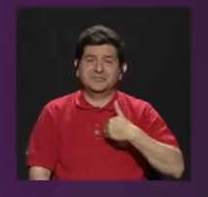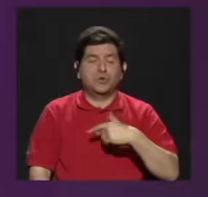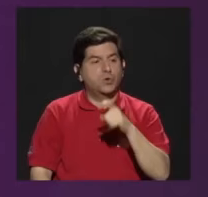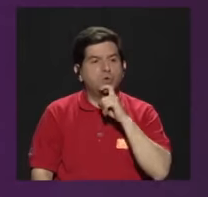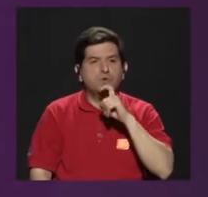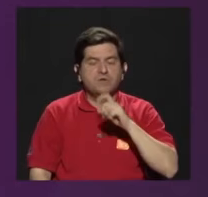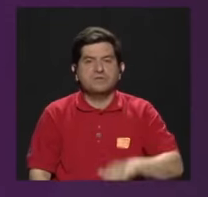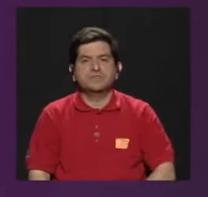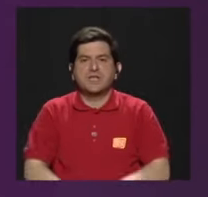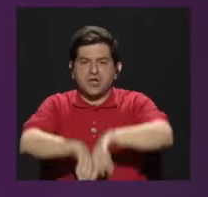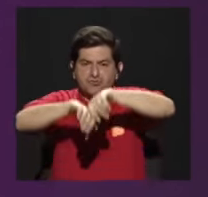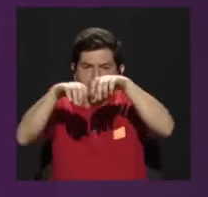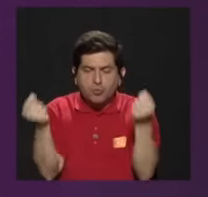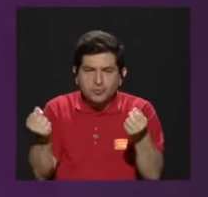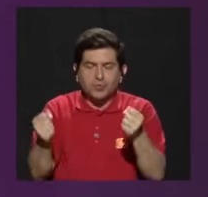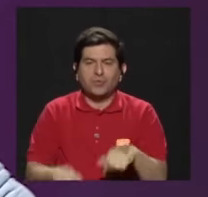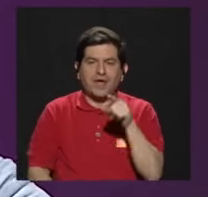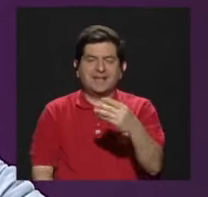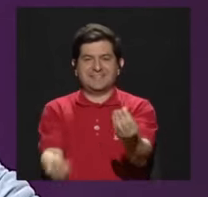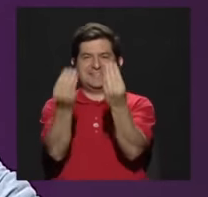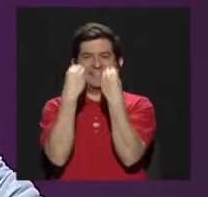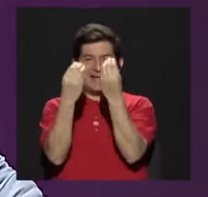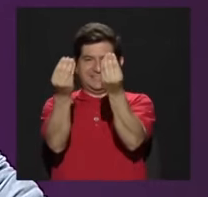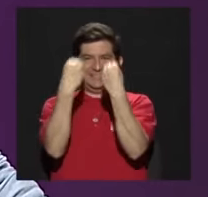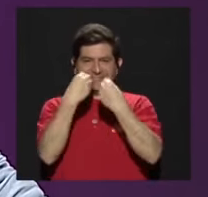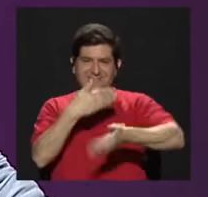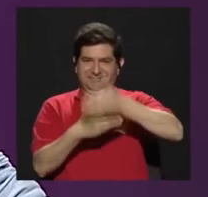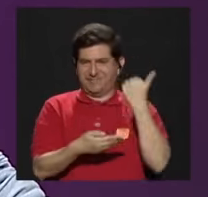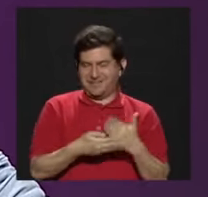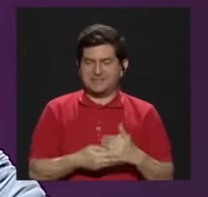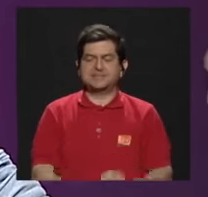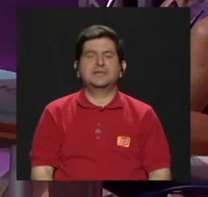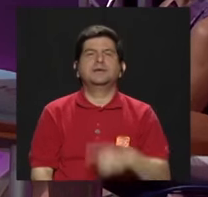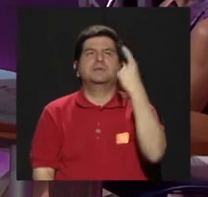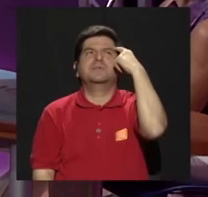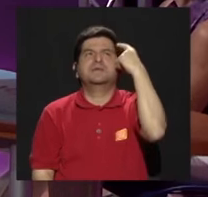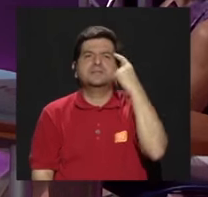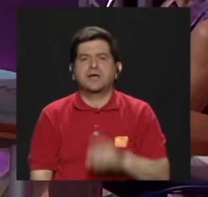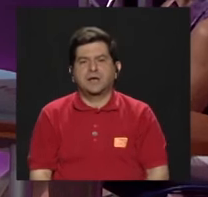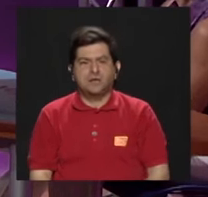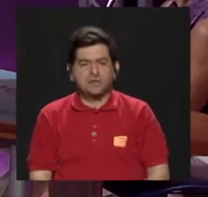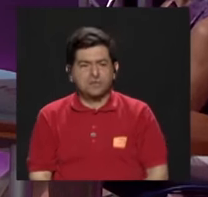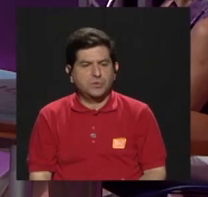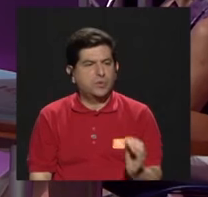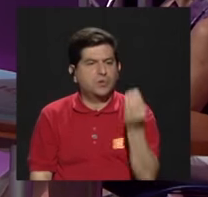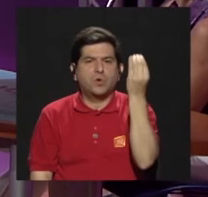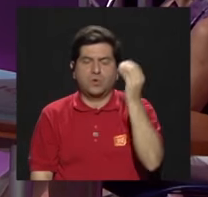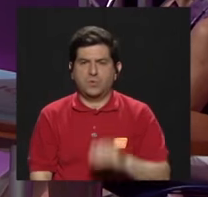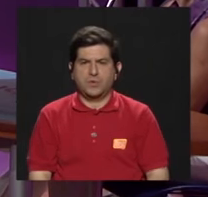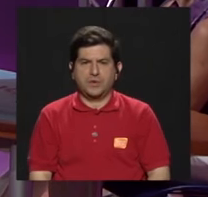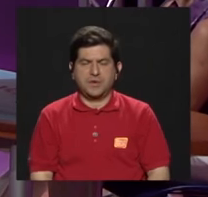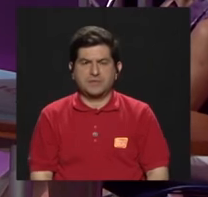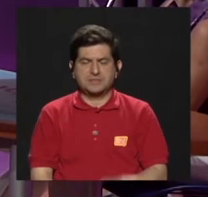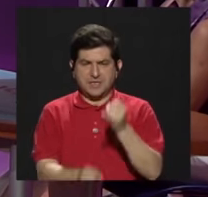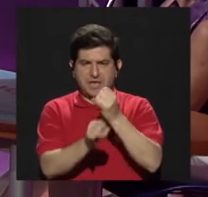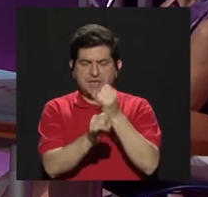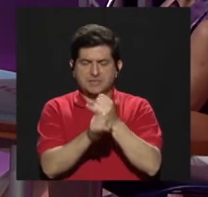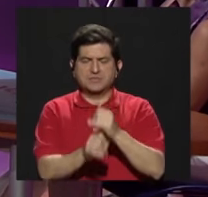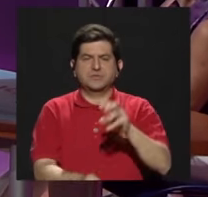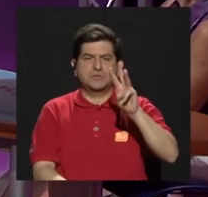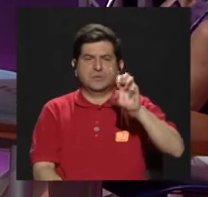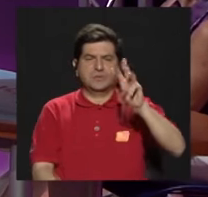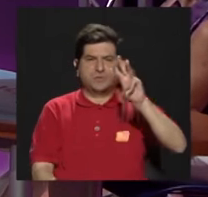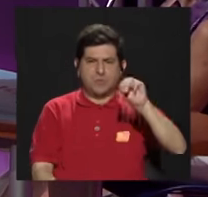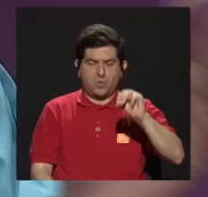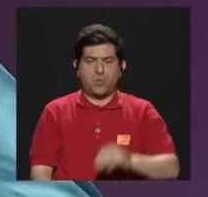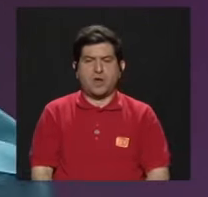entonces romper esta educación. Claro, por ejemplo, con adolescentes. Iba a una excursión del Instituto Wendt de Adolescentes y